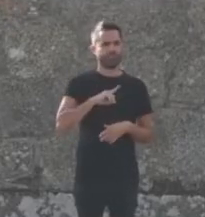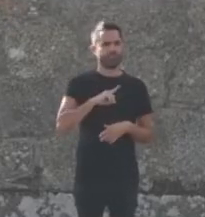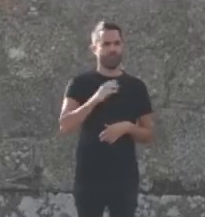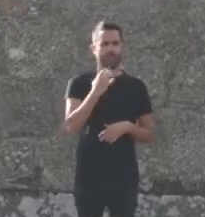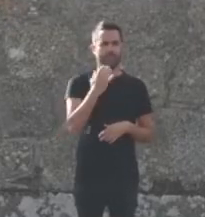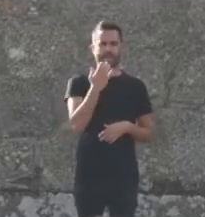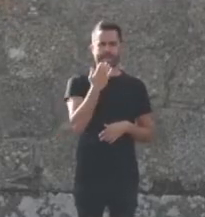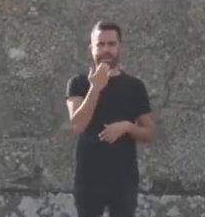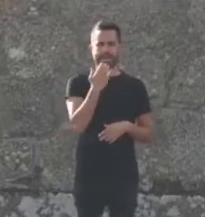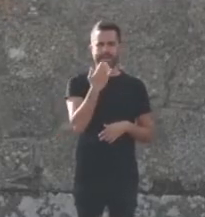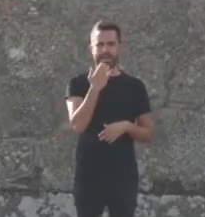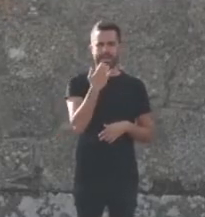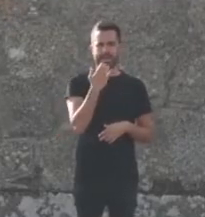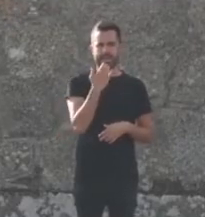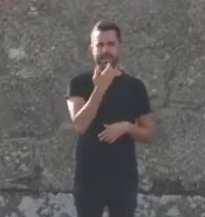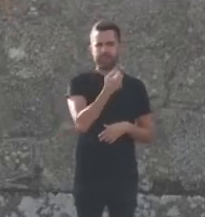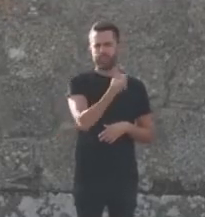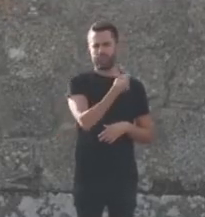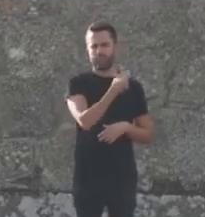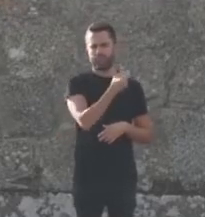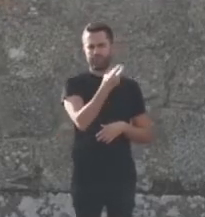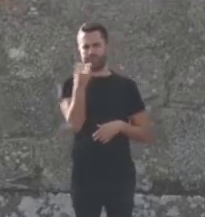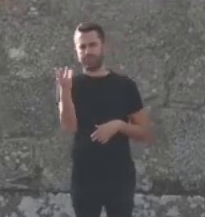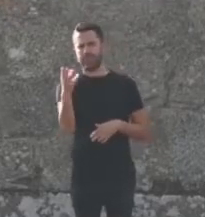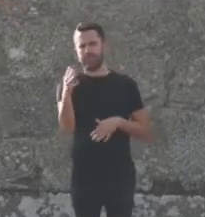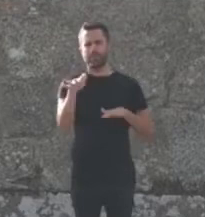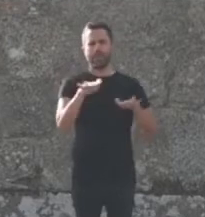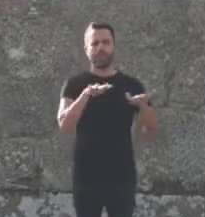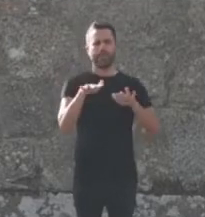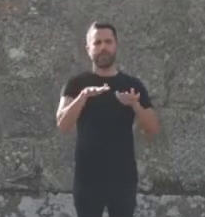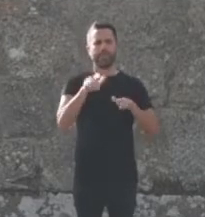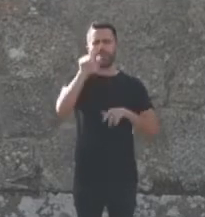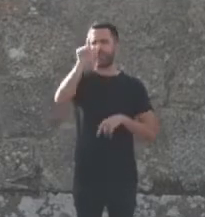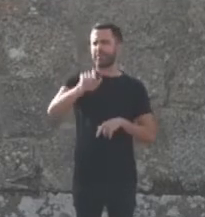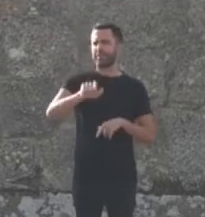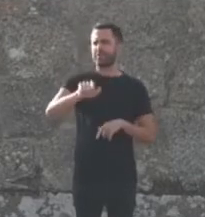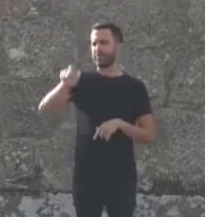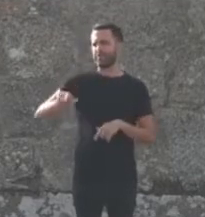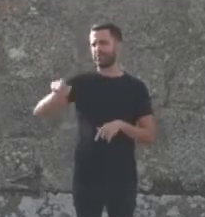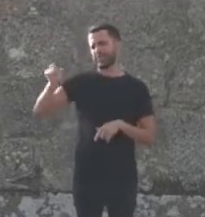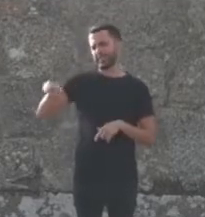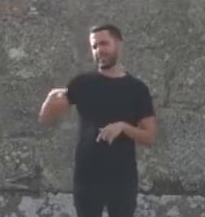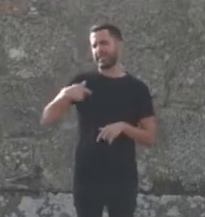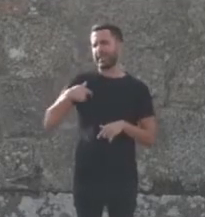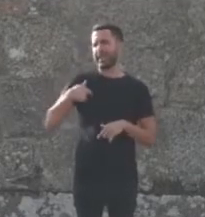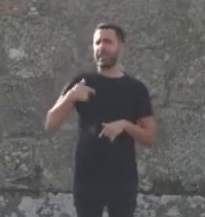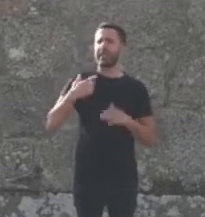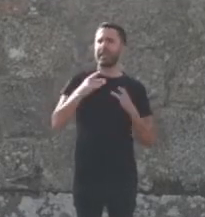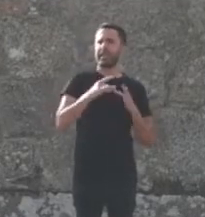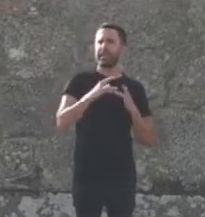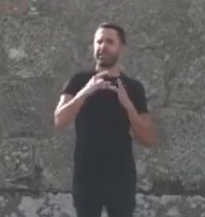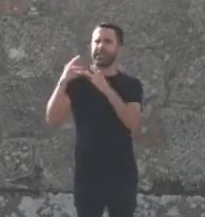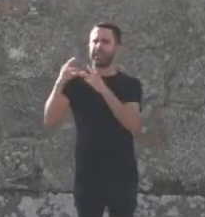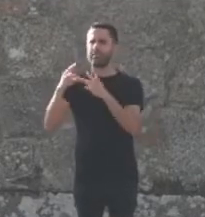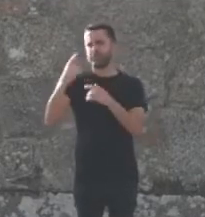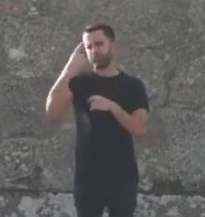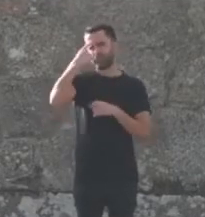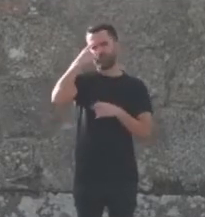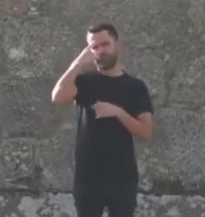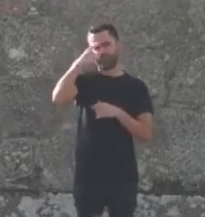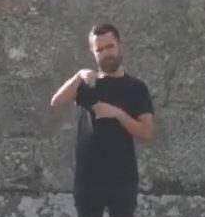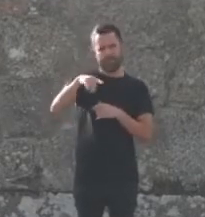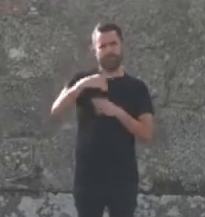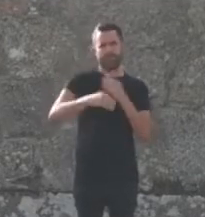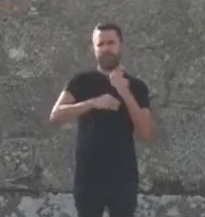exemplos na mobilización e nas persoas que lideraron e que souberon facer o liderado